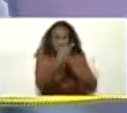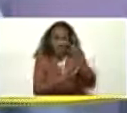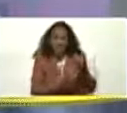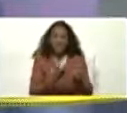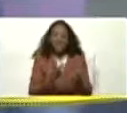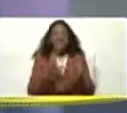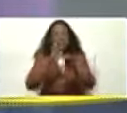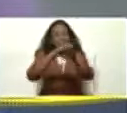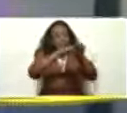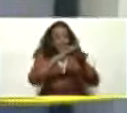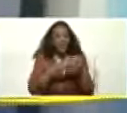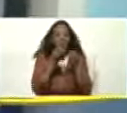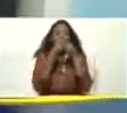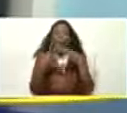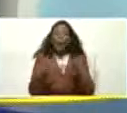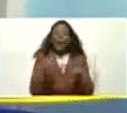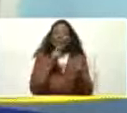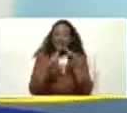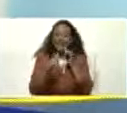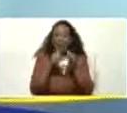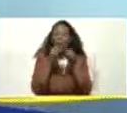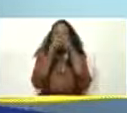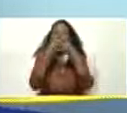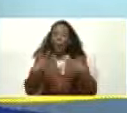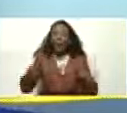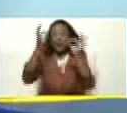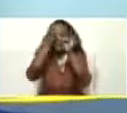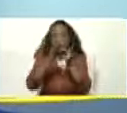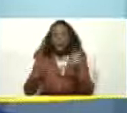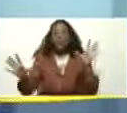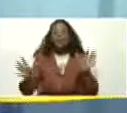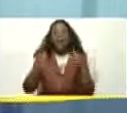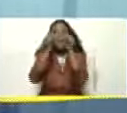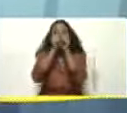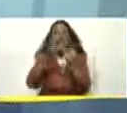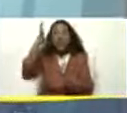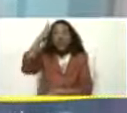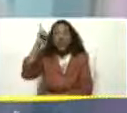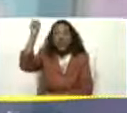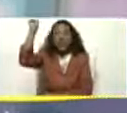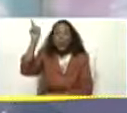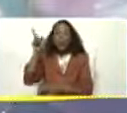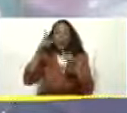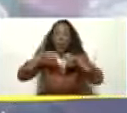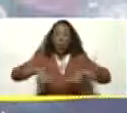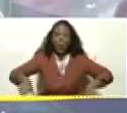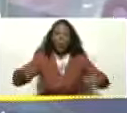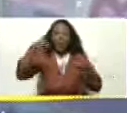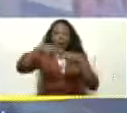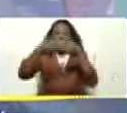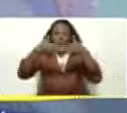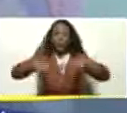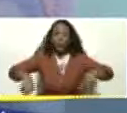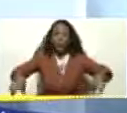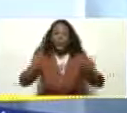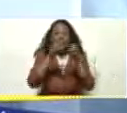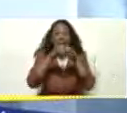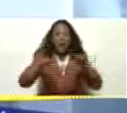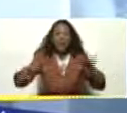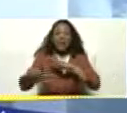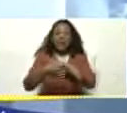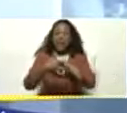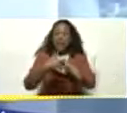trae Buenas Nuevas buenas noticias y esta bendición de Dios que hoy vamos a ver con este despliegue